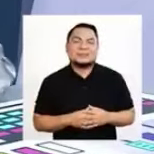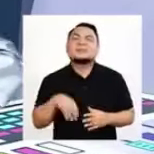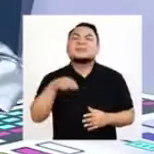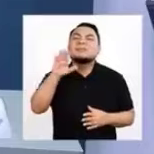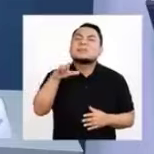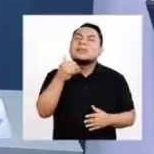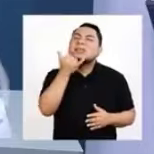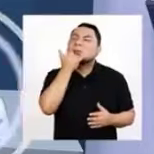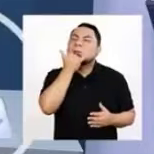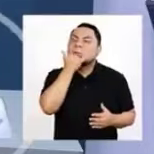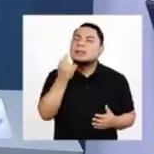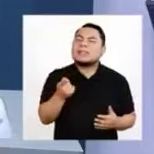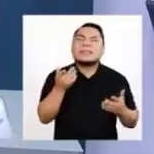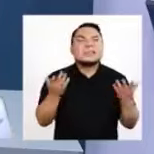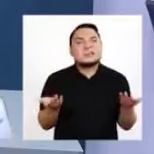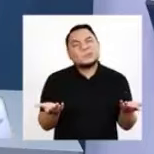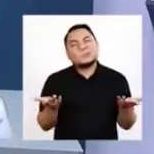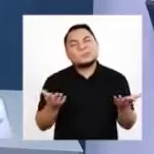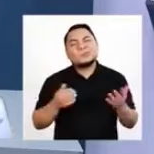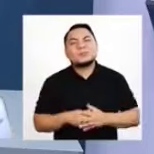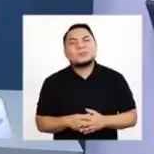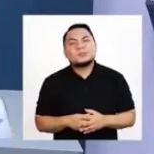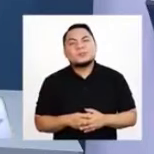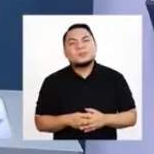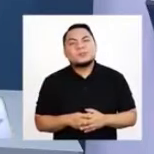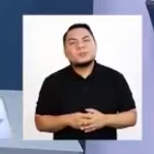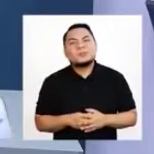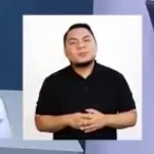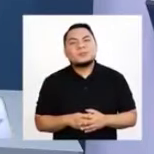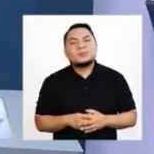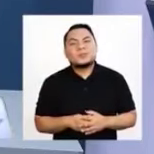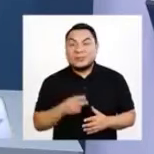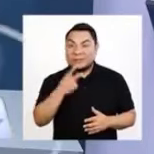pregunta: ¿qué pasaría si...?